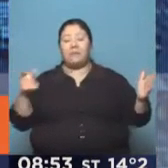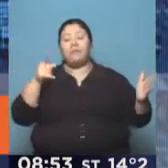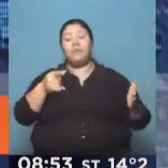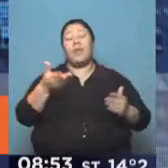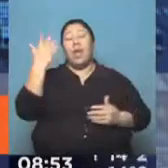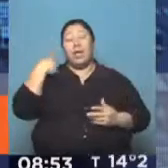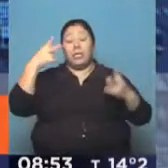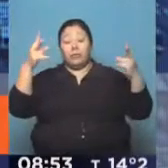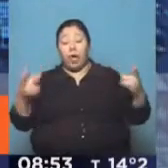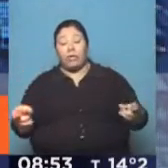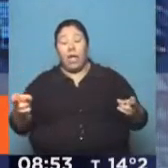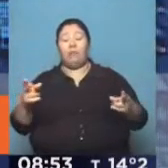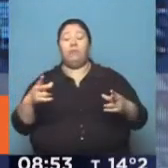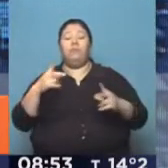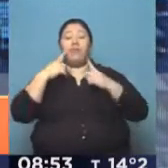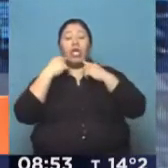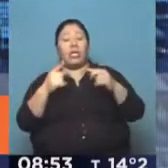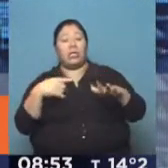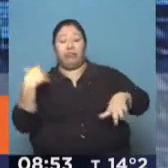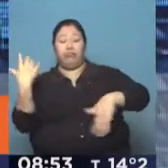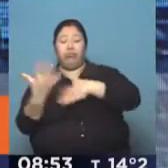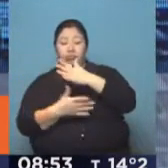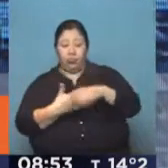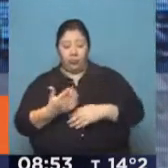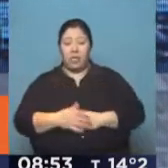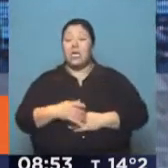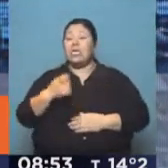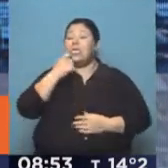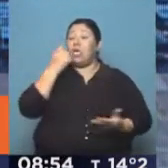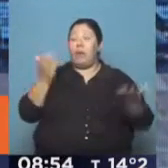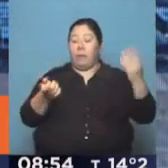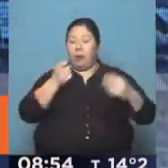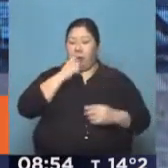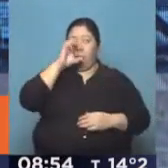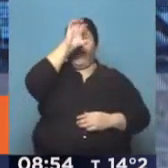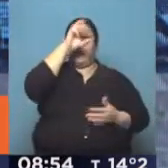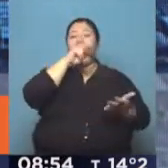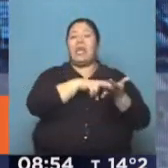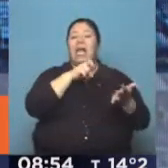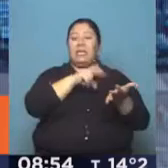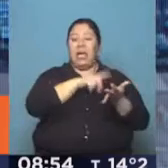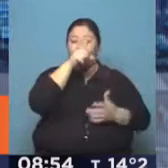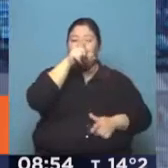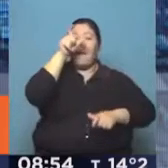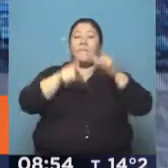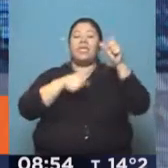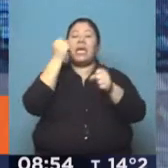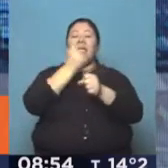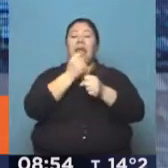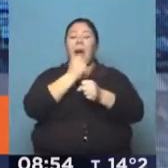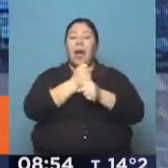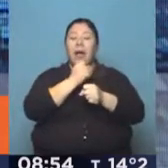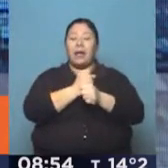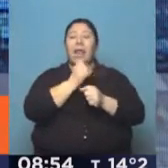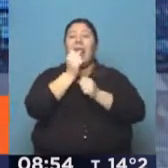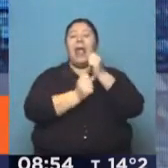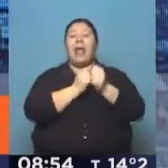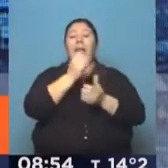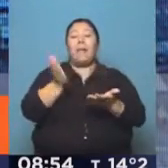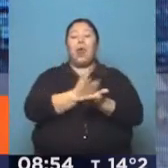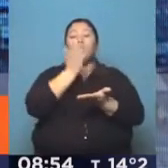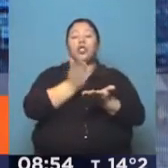tu pregunta lo que sucedió en salta con los trabajadores del ingenio el tabacal que fueron reprimidos con balas de plomo